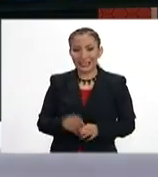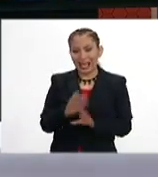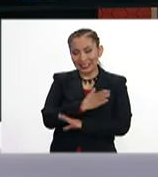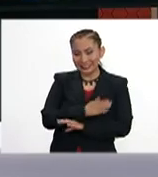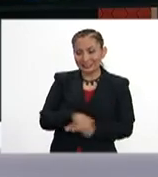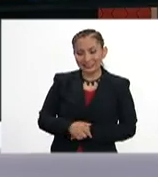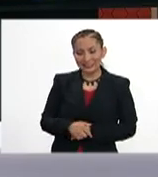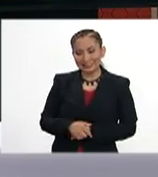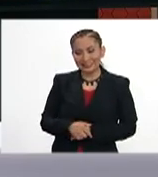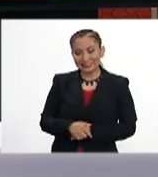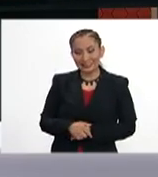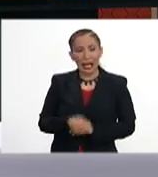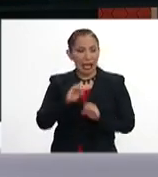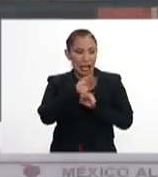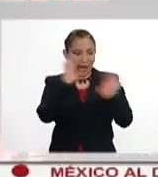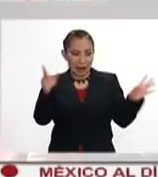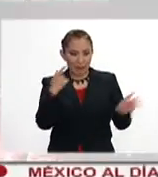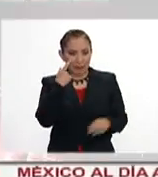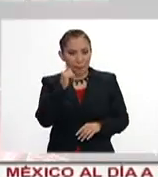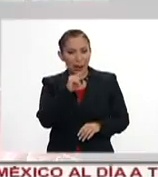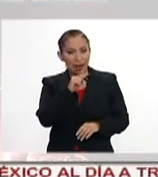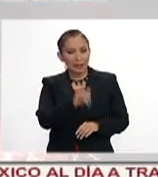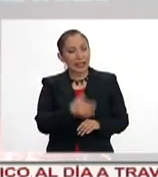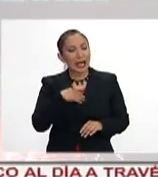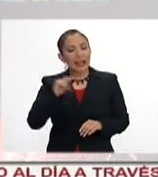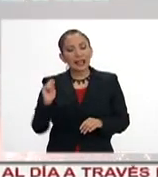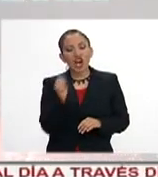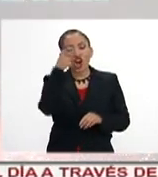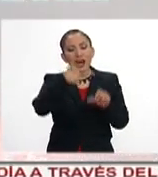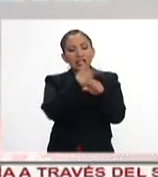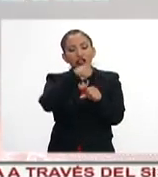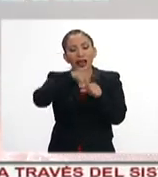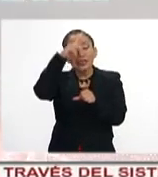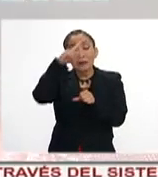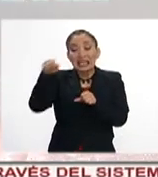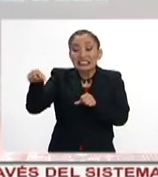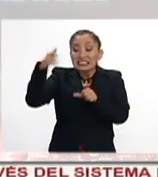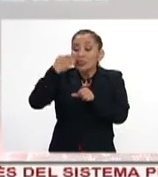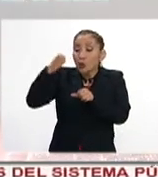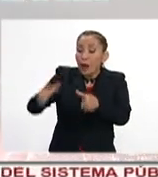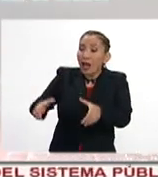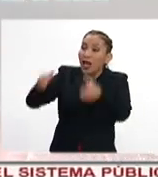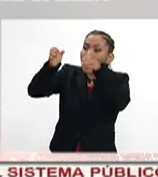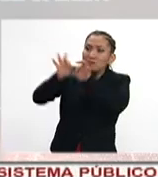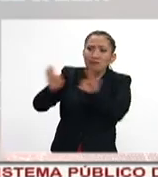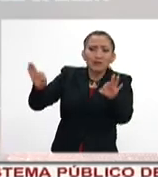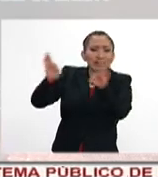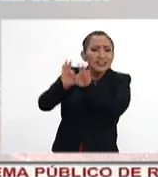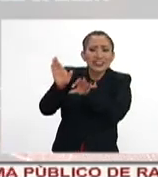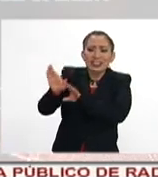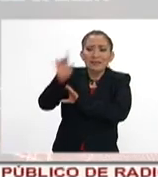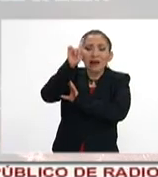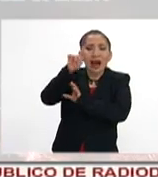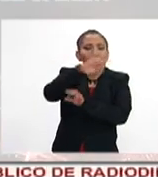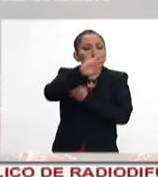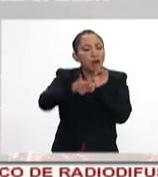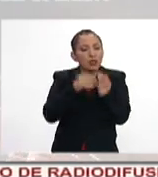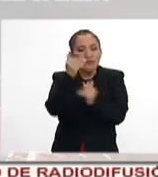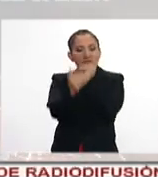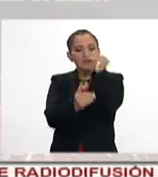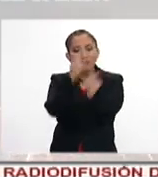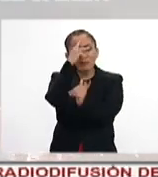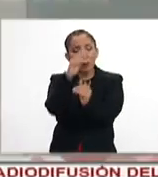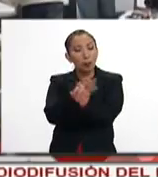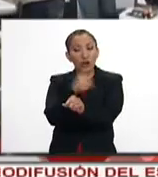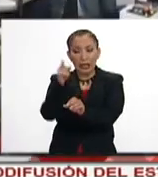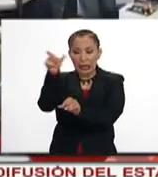que nada. Sí, claro que sí, Pati. Pues el Tecnológico Nacional de México es una institución muy importante para todo el desarrollo de nuestro país,